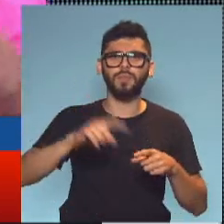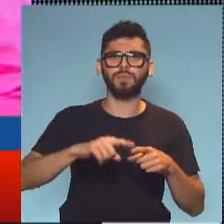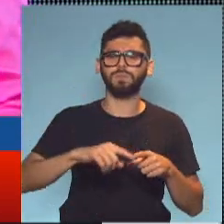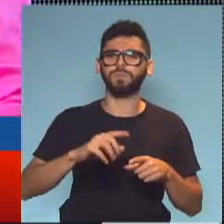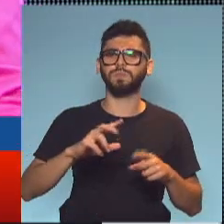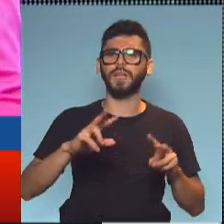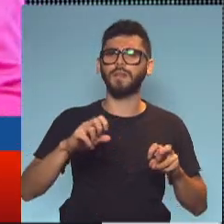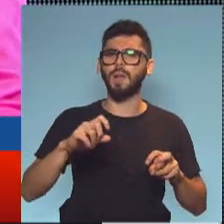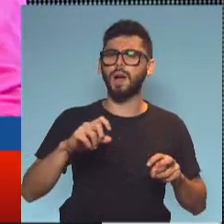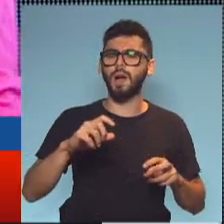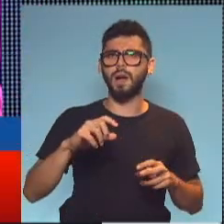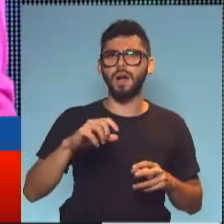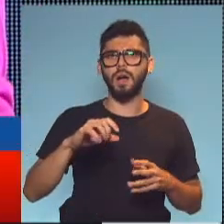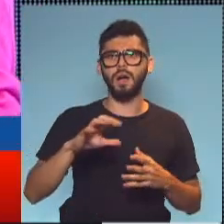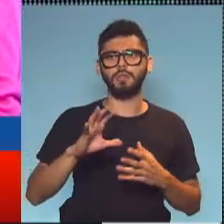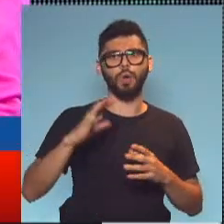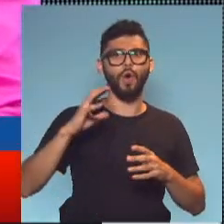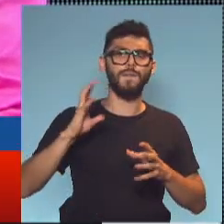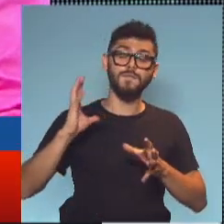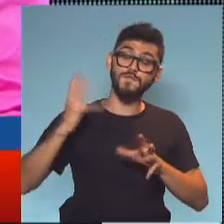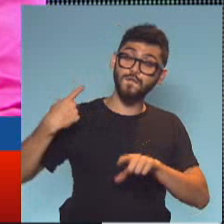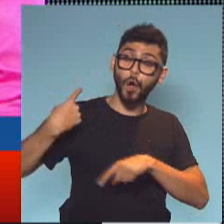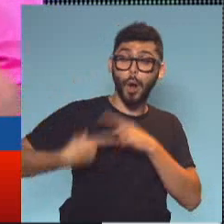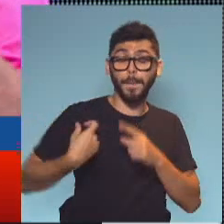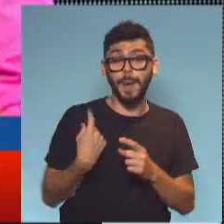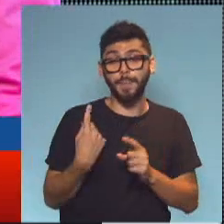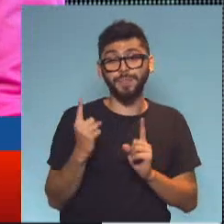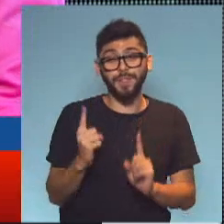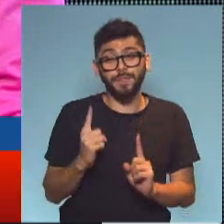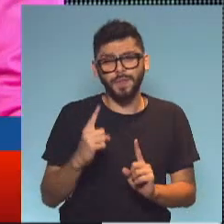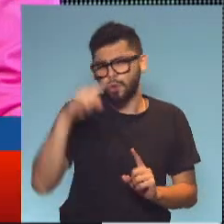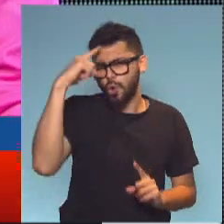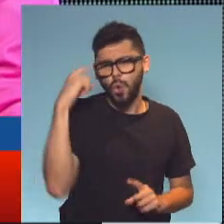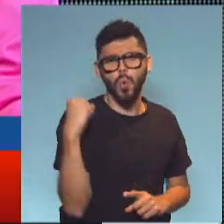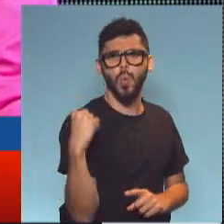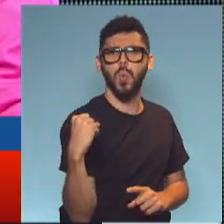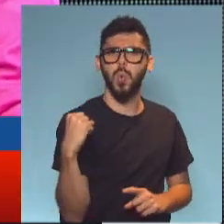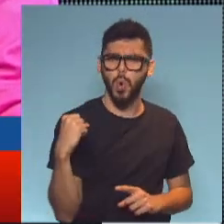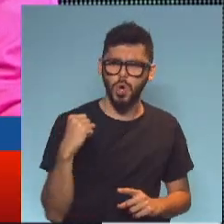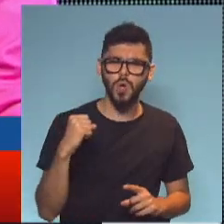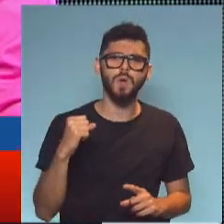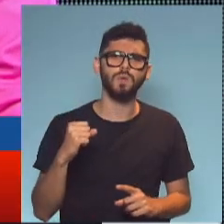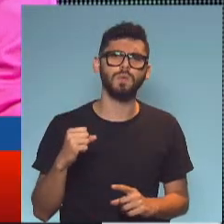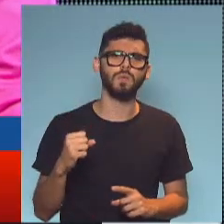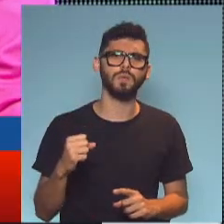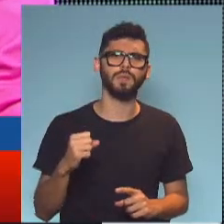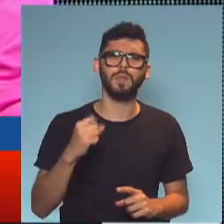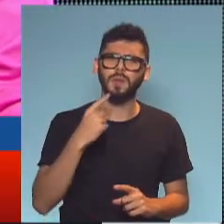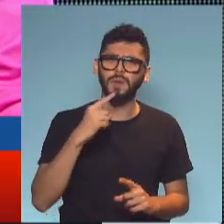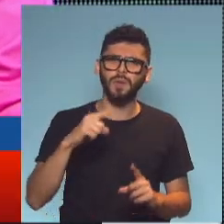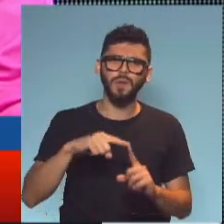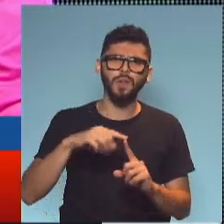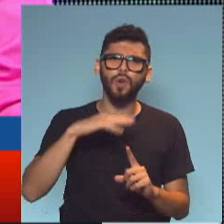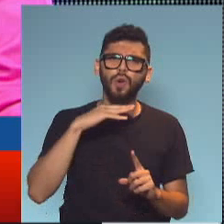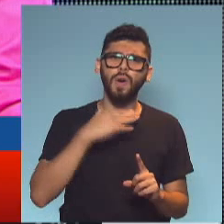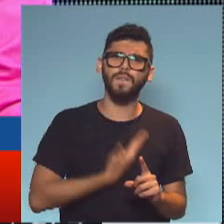nacionalismo ultraconservador, podríamos decir, desde lo político. Perdón, la investigación que se le ha seguido de hechos desagradables a